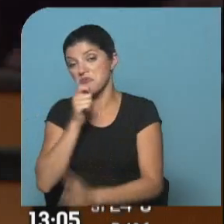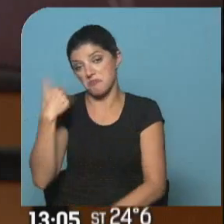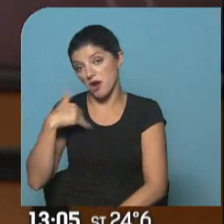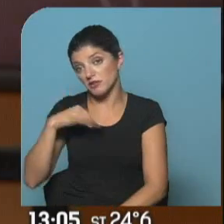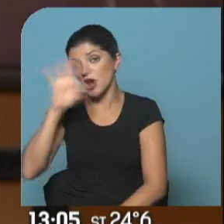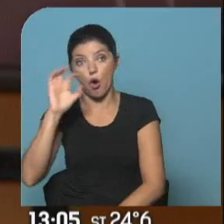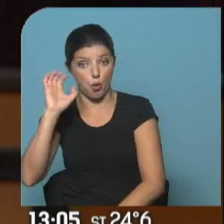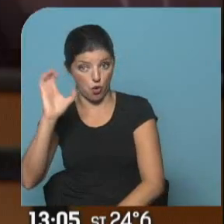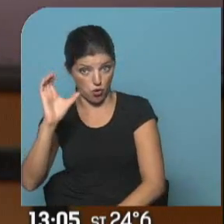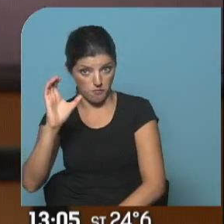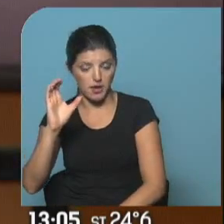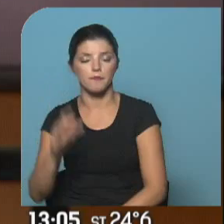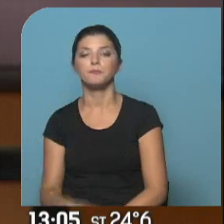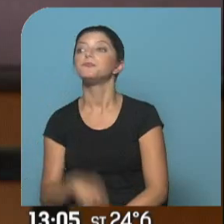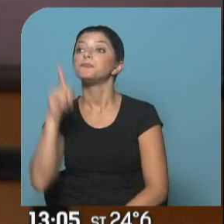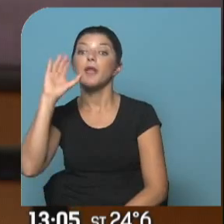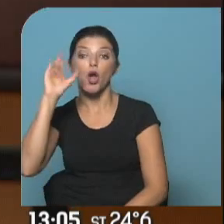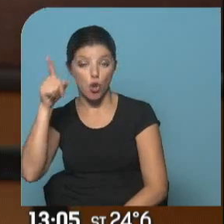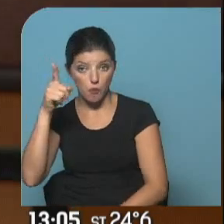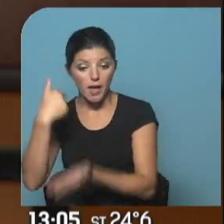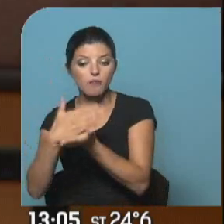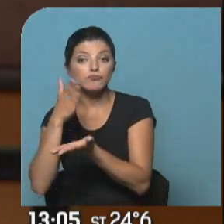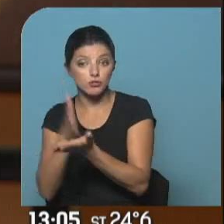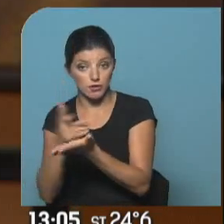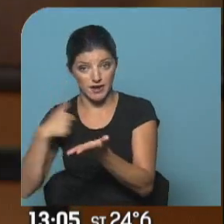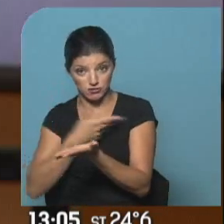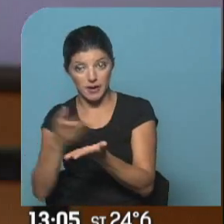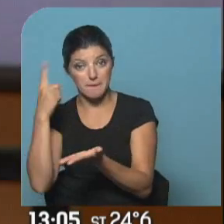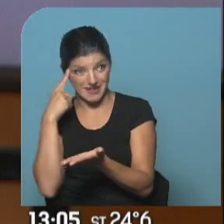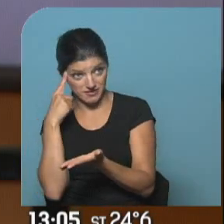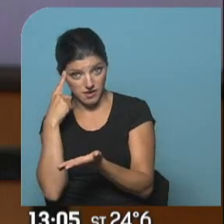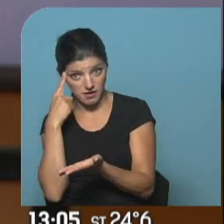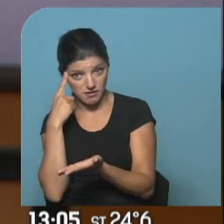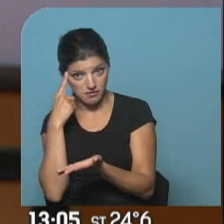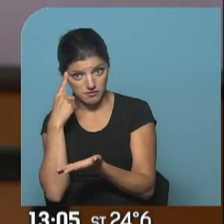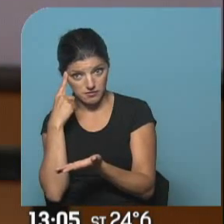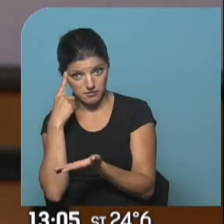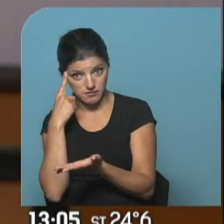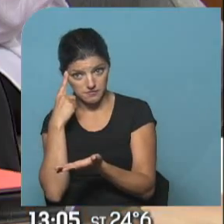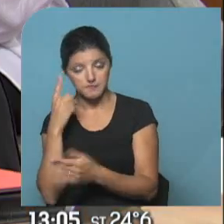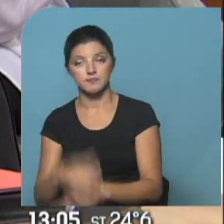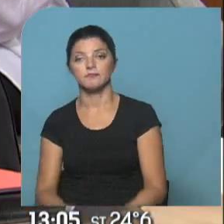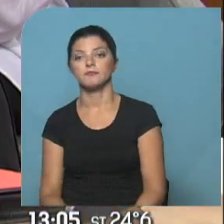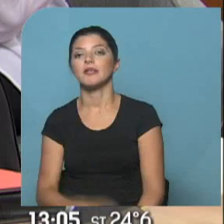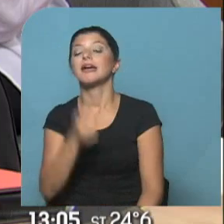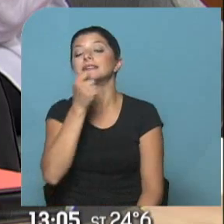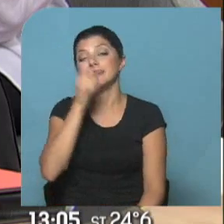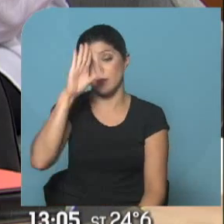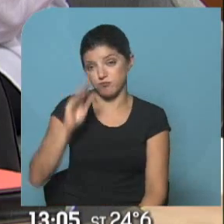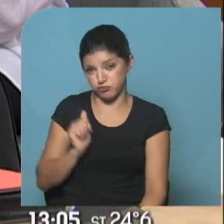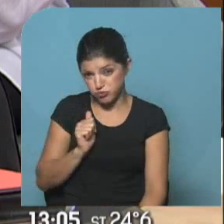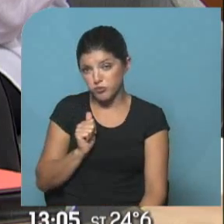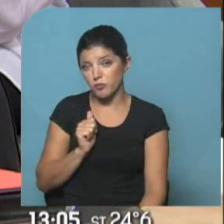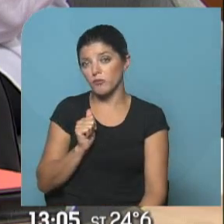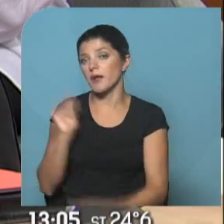caso de Colombia. En Colombia vos tenés un sector que cree que sin la participación de carácter represivo de las Fuerzas Armadas